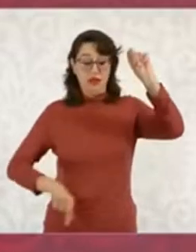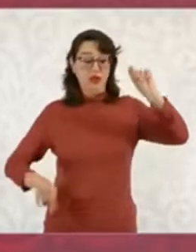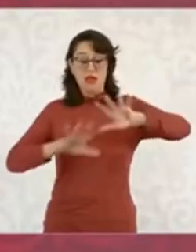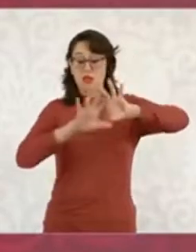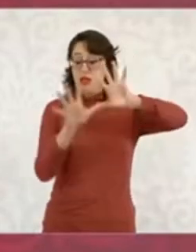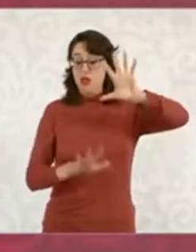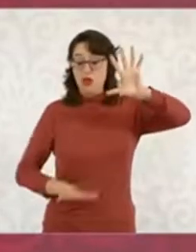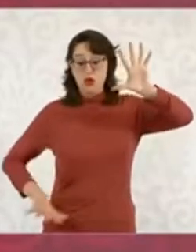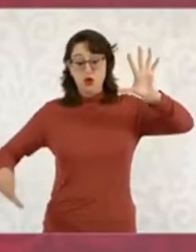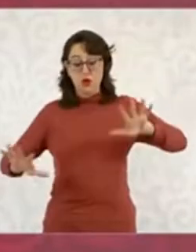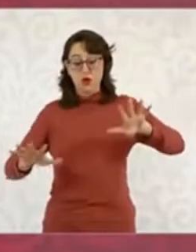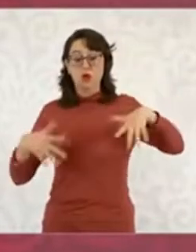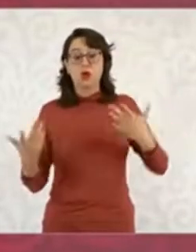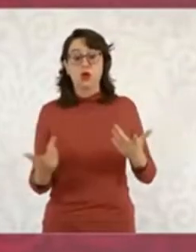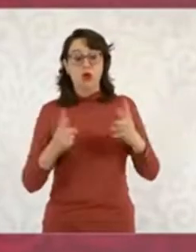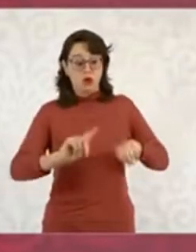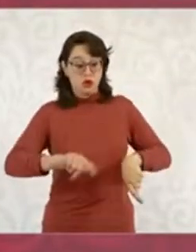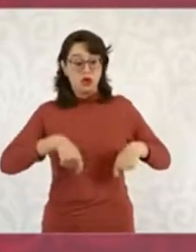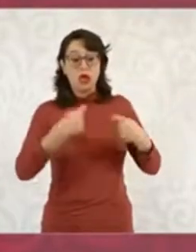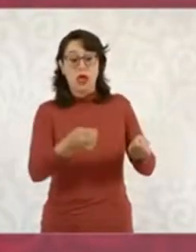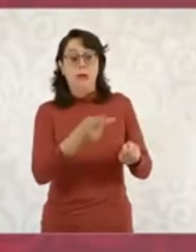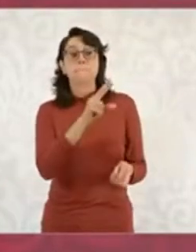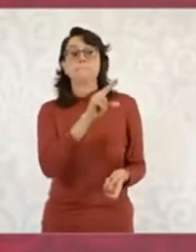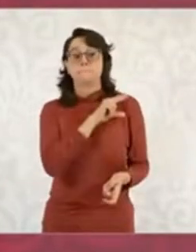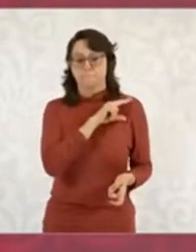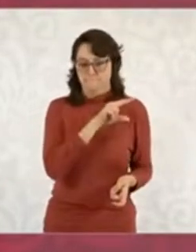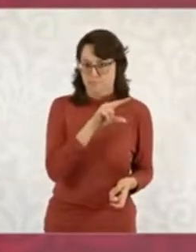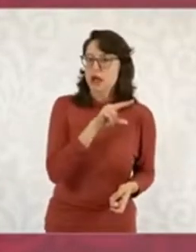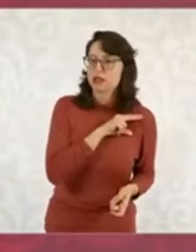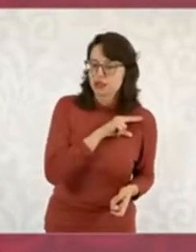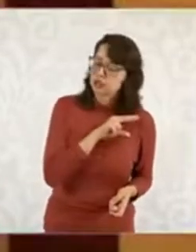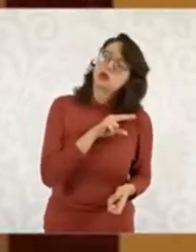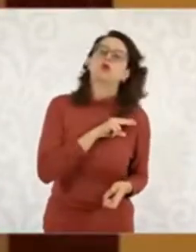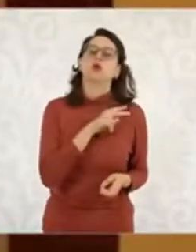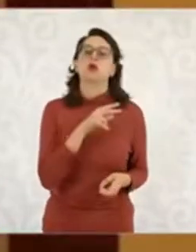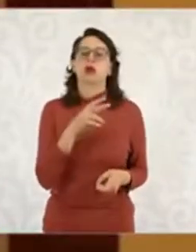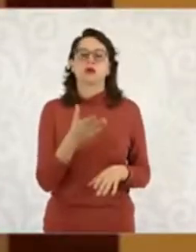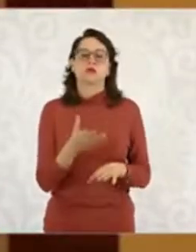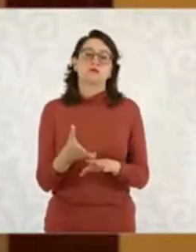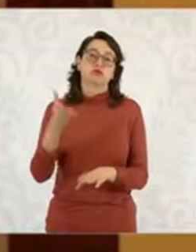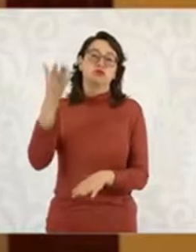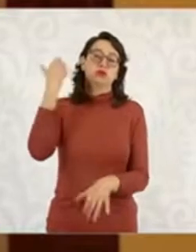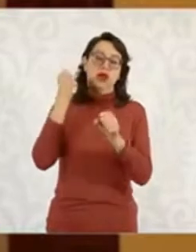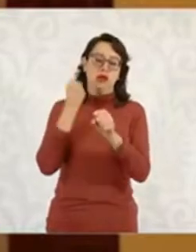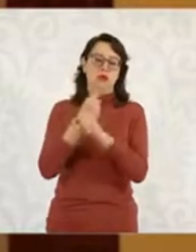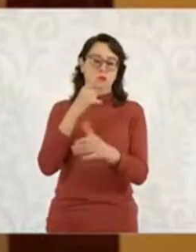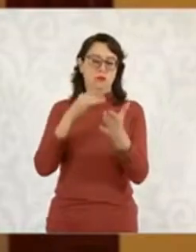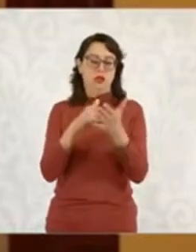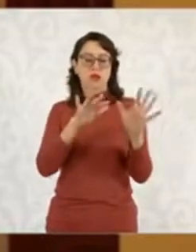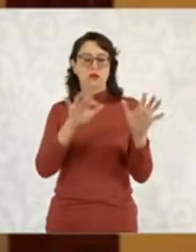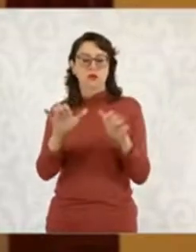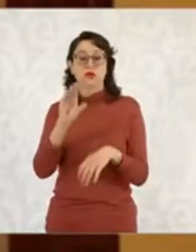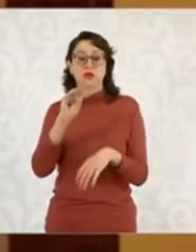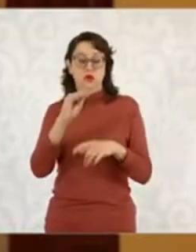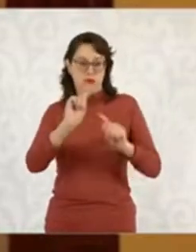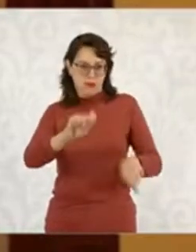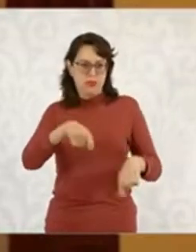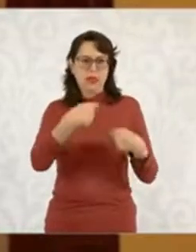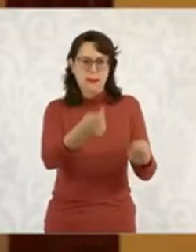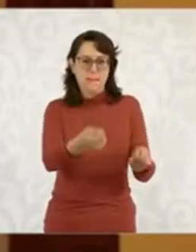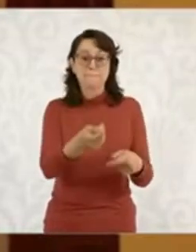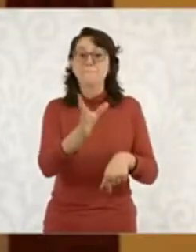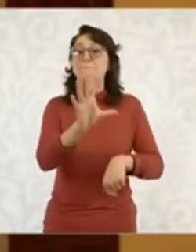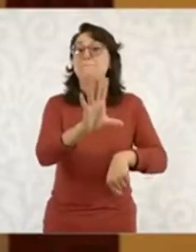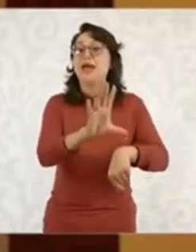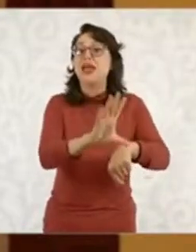ferroviaria, aunque en el caso de carga tiene concesiones desde que se hizo el proceso de privatización de los años 90, son bienes propiedad